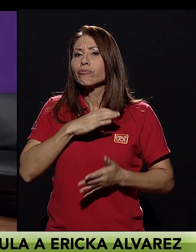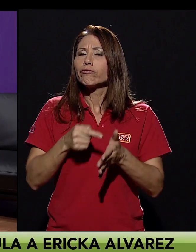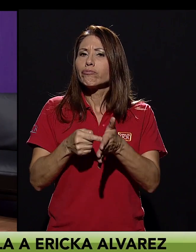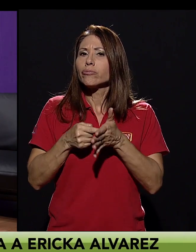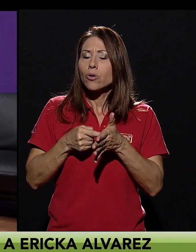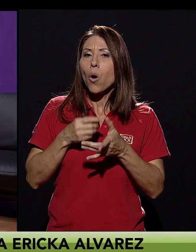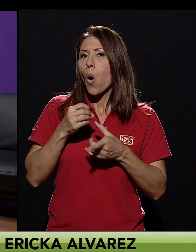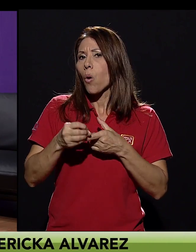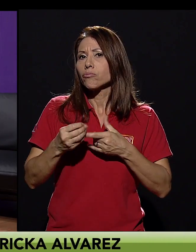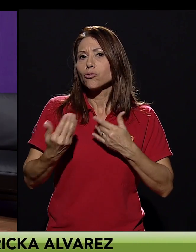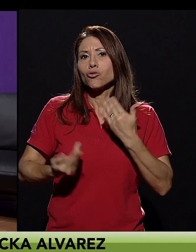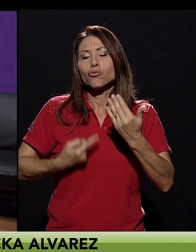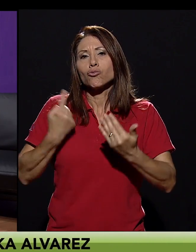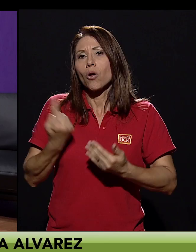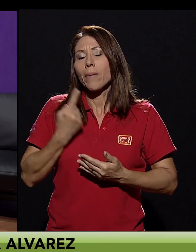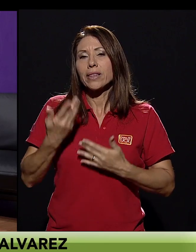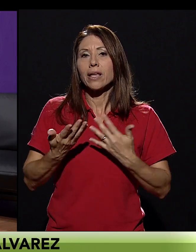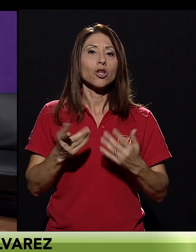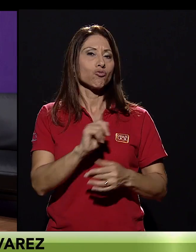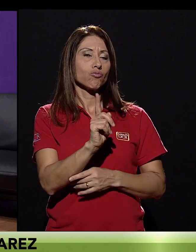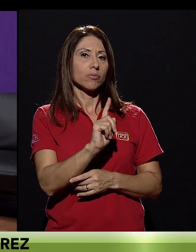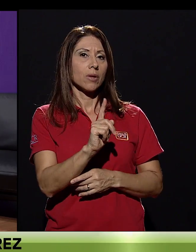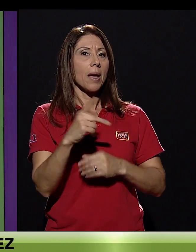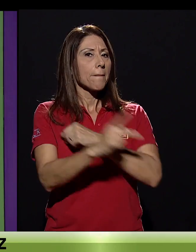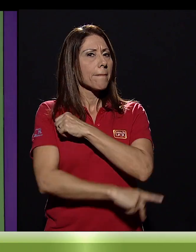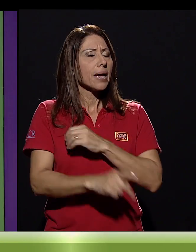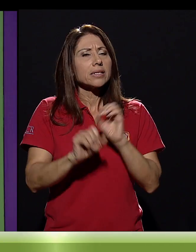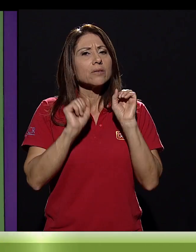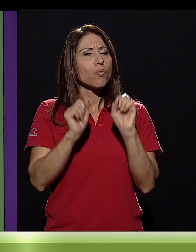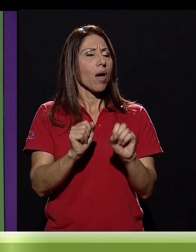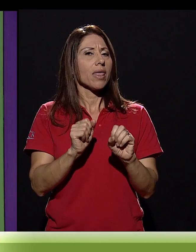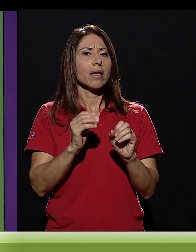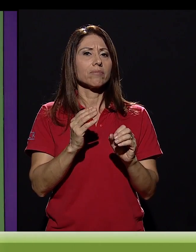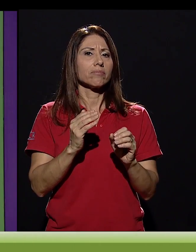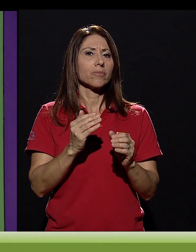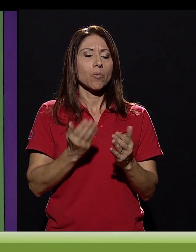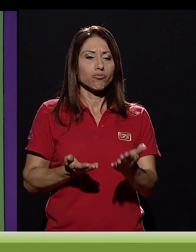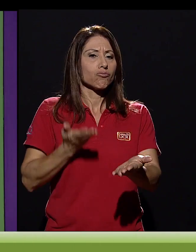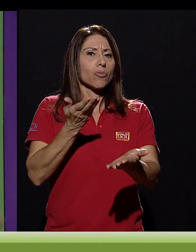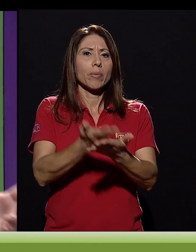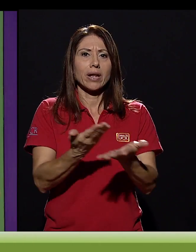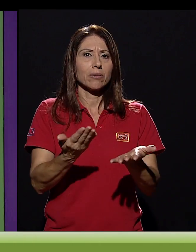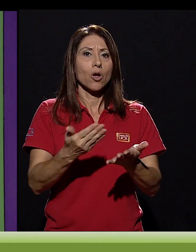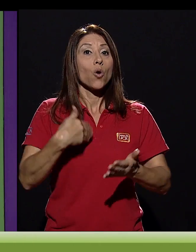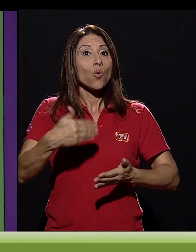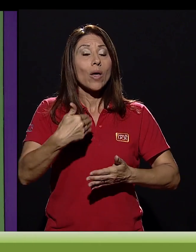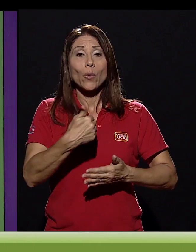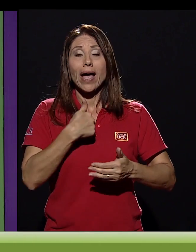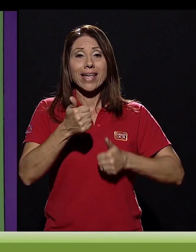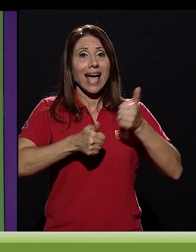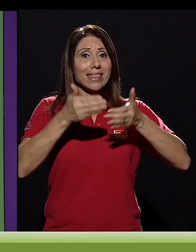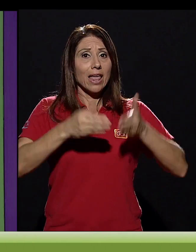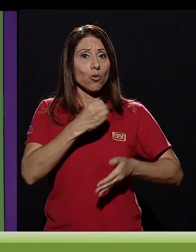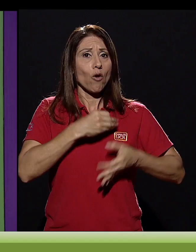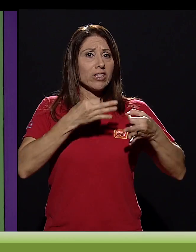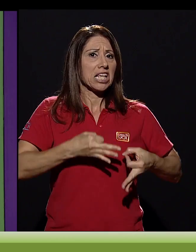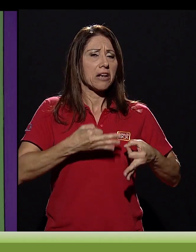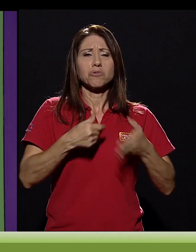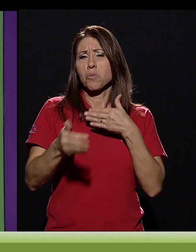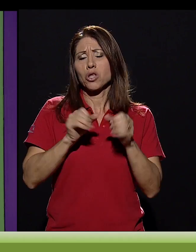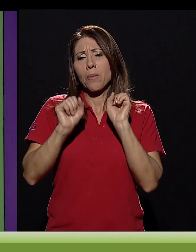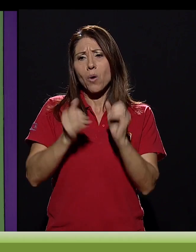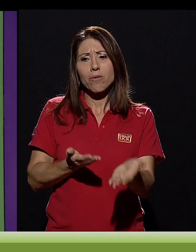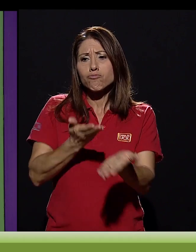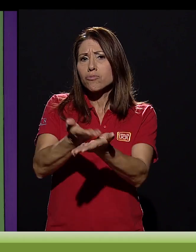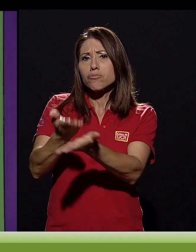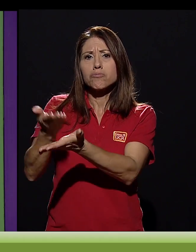tipo de proceso? No. ¿O es únicamente plantear esa candidatura? Los países pueden postular, como les decía, cuando hay candidaturas oficiales, a quien quieran.